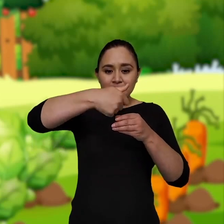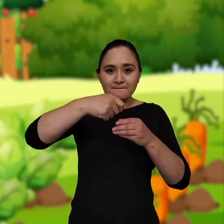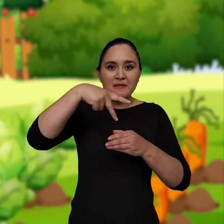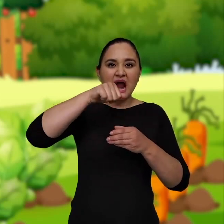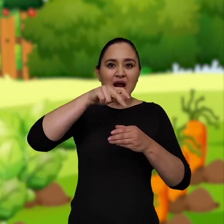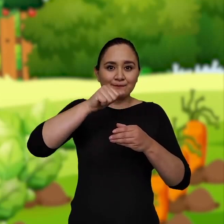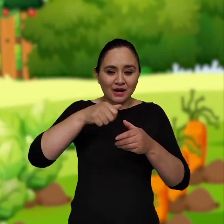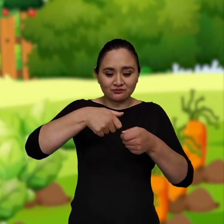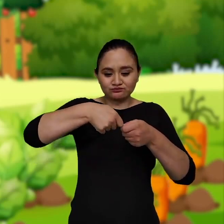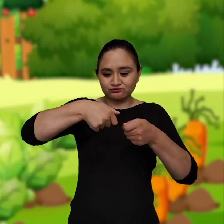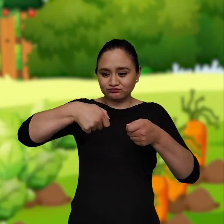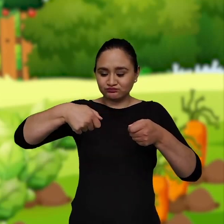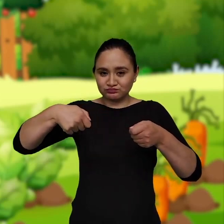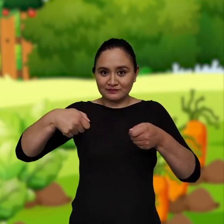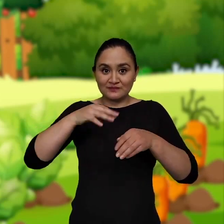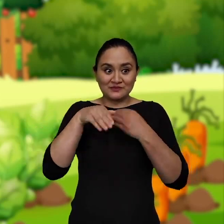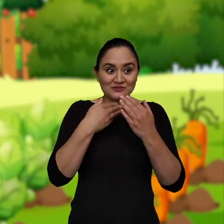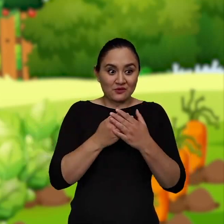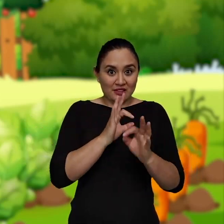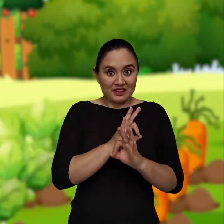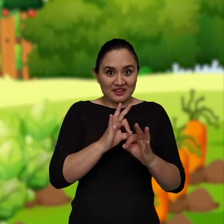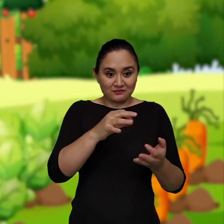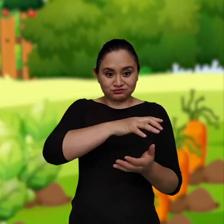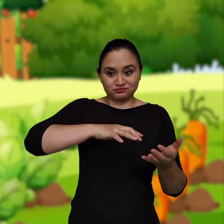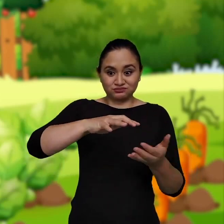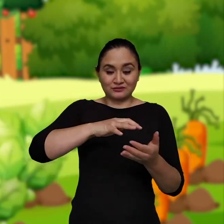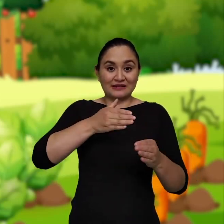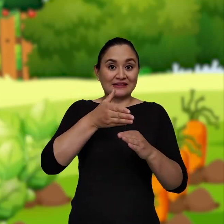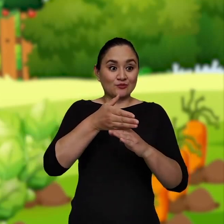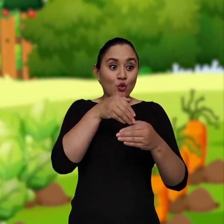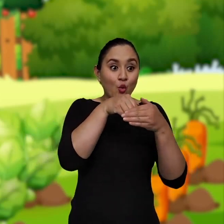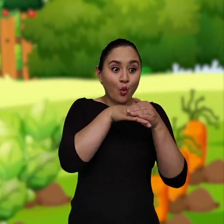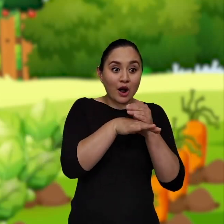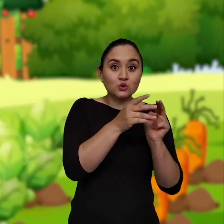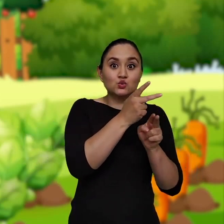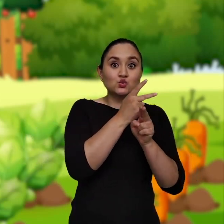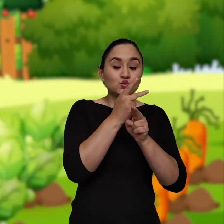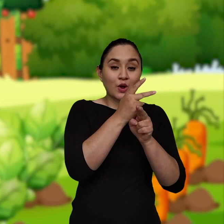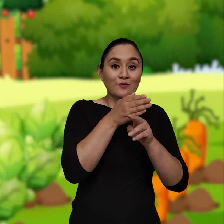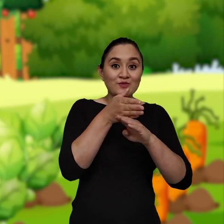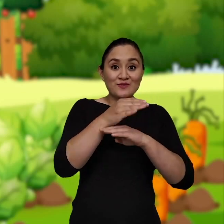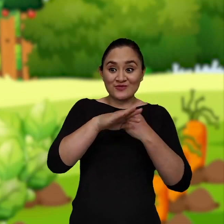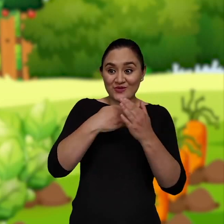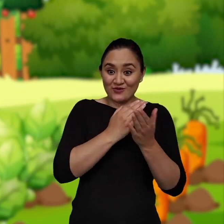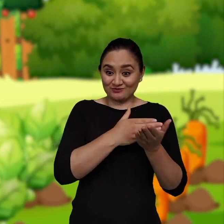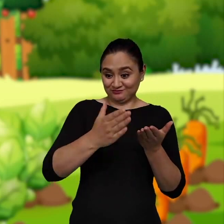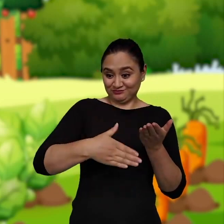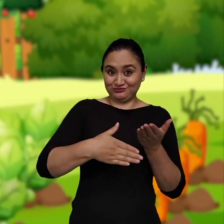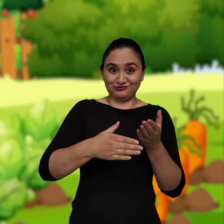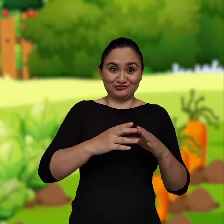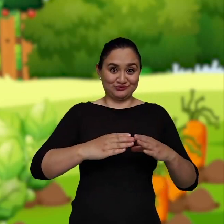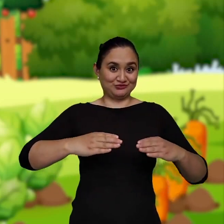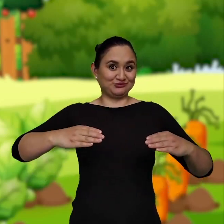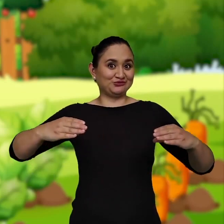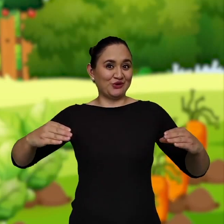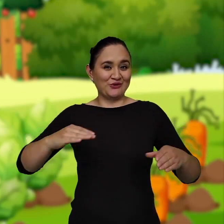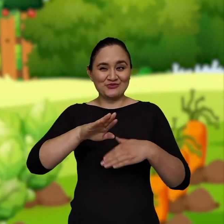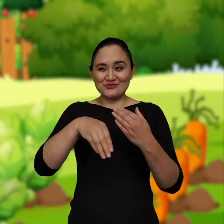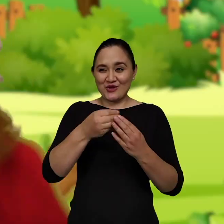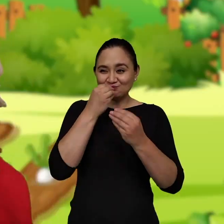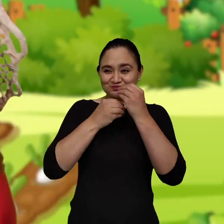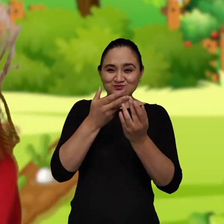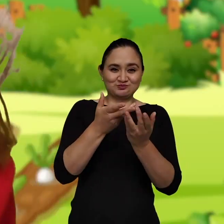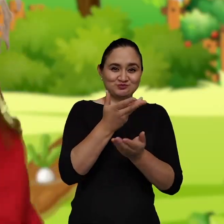papas, frijoles y vamos a limpiarlos y guardarlos con cuidado para luego hacer una rica pambamesa de fin de